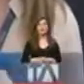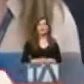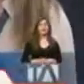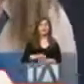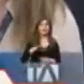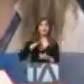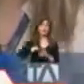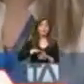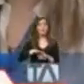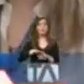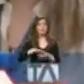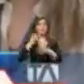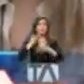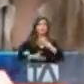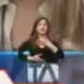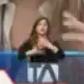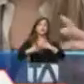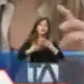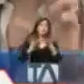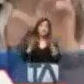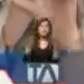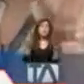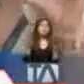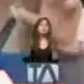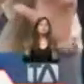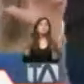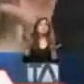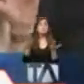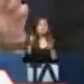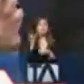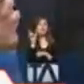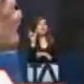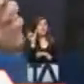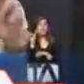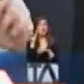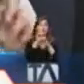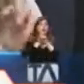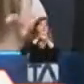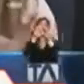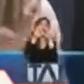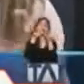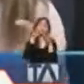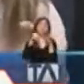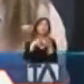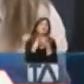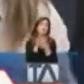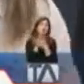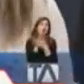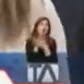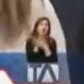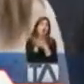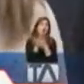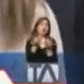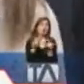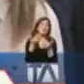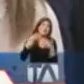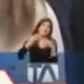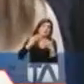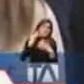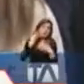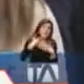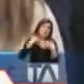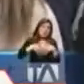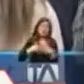su voto con cualquier documento que tenga los datos visibles. No es necesario que esté vigente. Sin embargo,